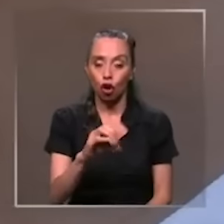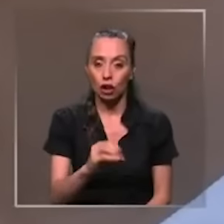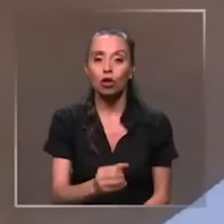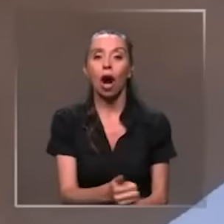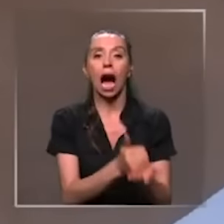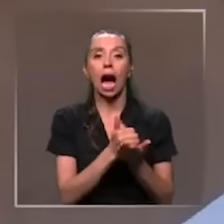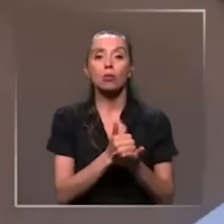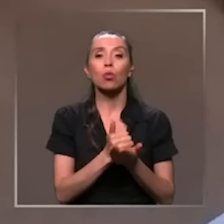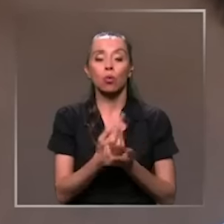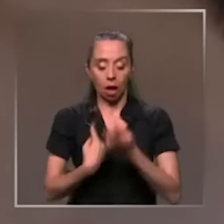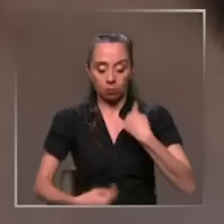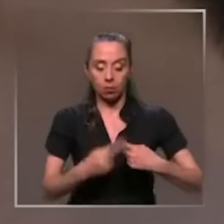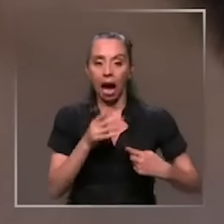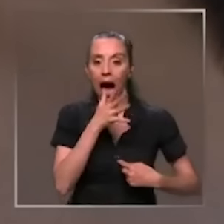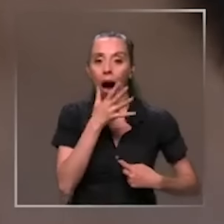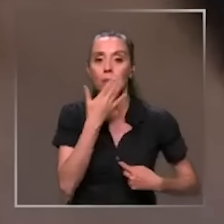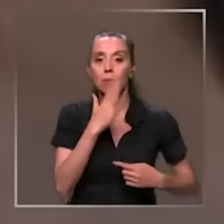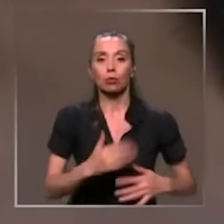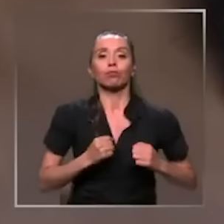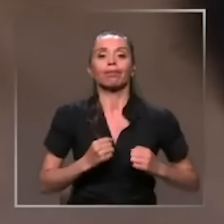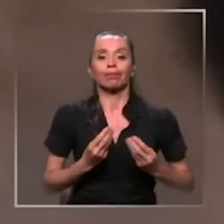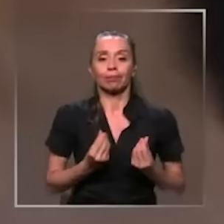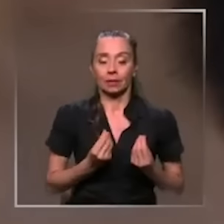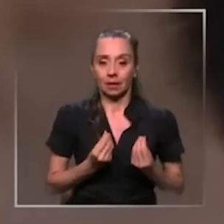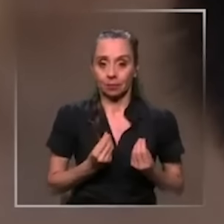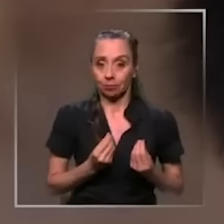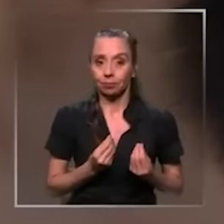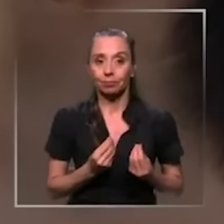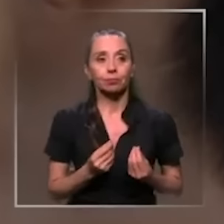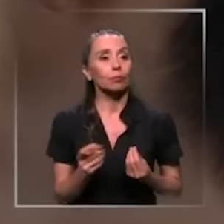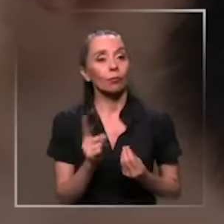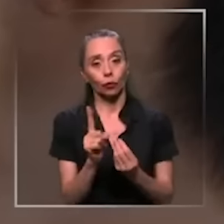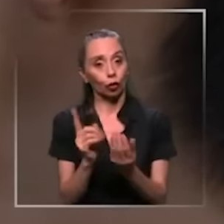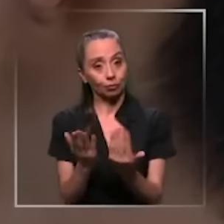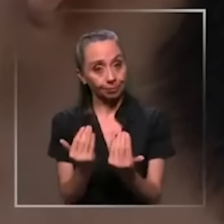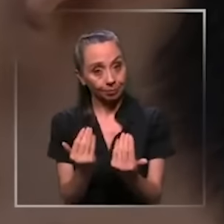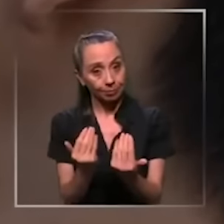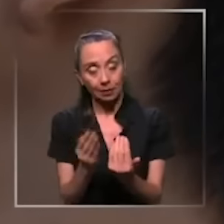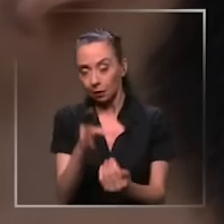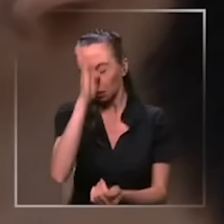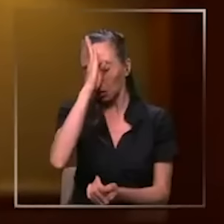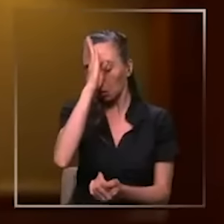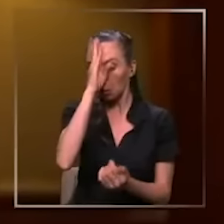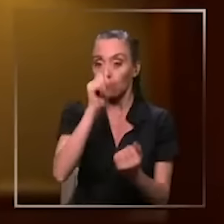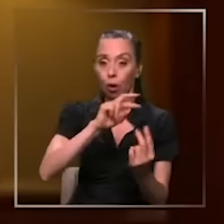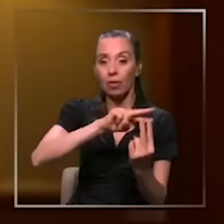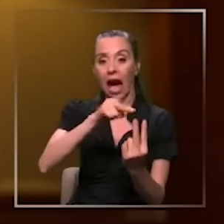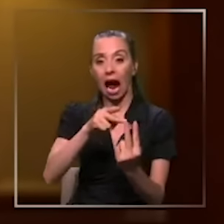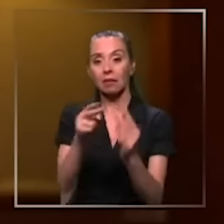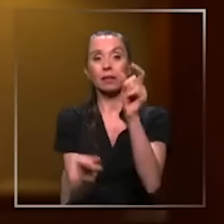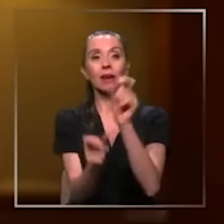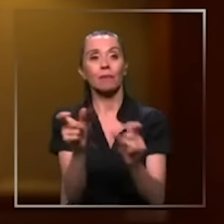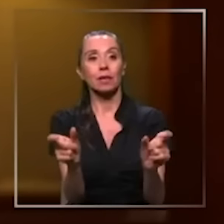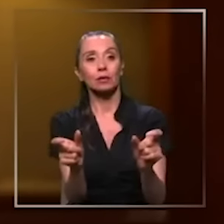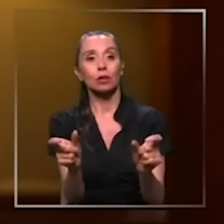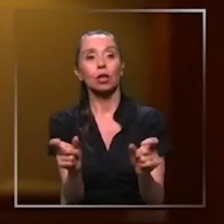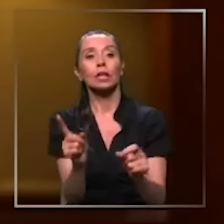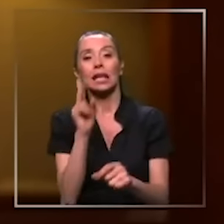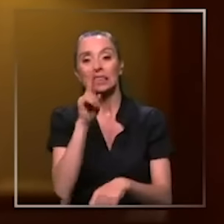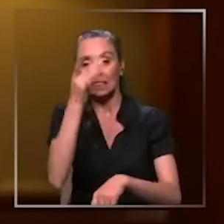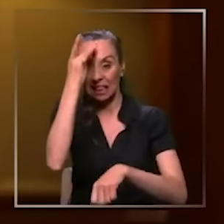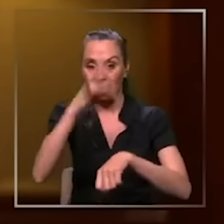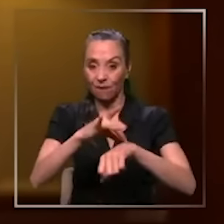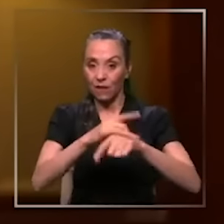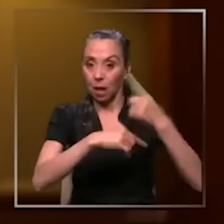hidratación sea de mejor, más rápido y de mejor calidad. No es estrictamente necesario, pero puede ser una buena alternativa en quienes no tengan enfermedades